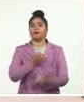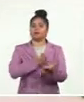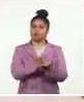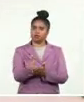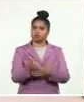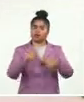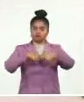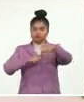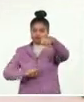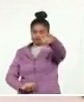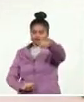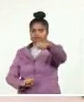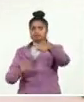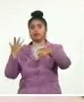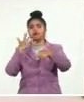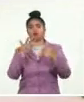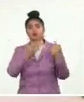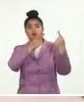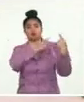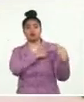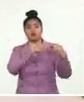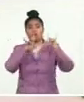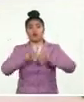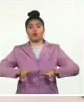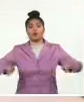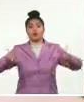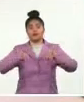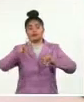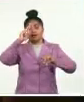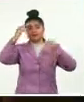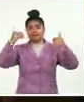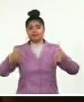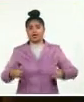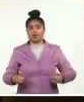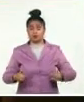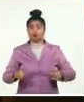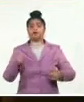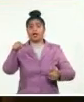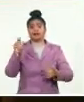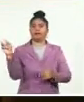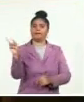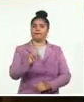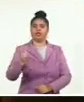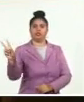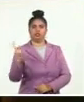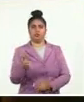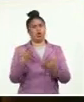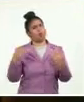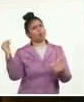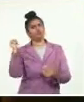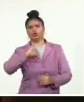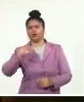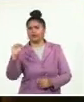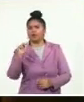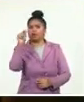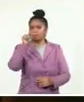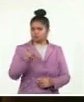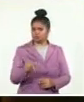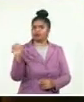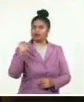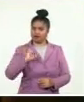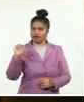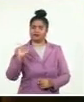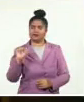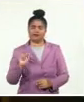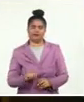certificados por la universidad de ciencias médicas de la salud acá en venezuela con el objetivo de ampliar los conocimientos y actualizar las